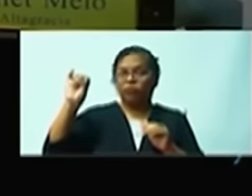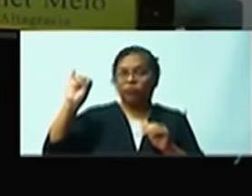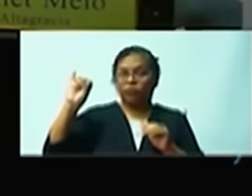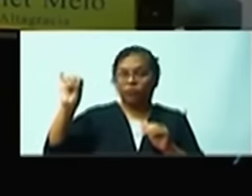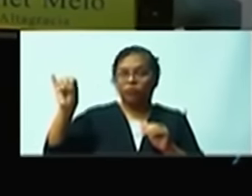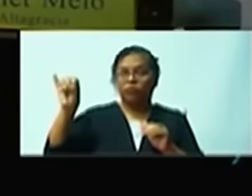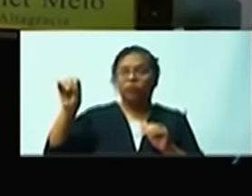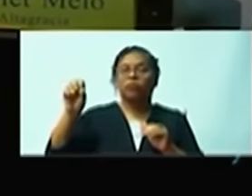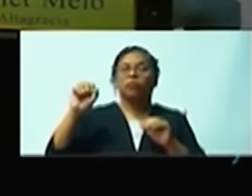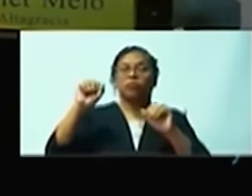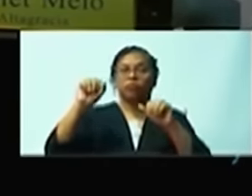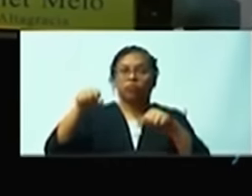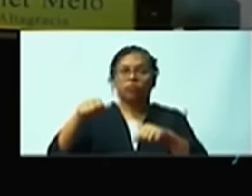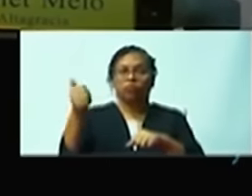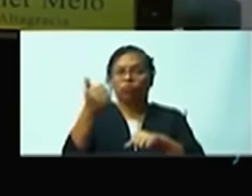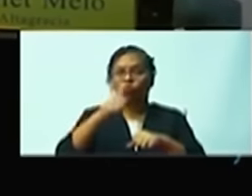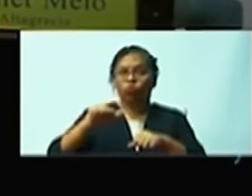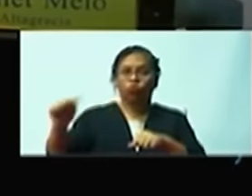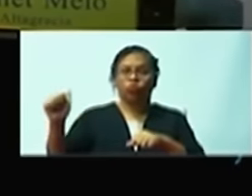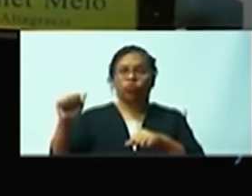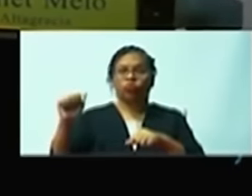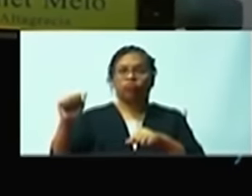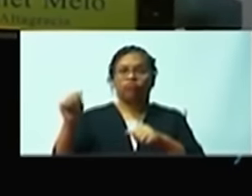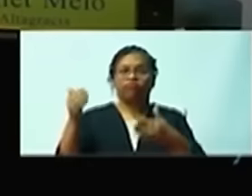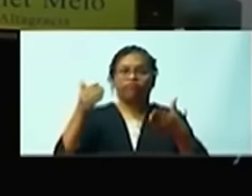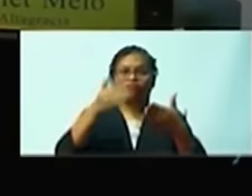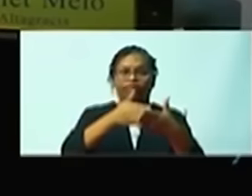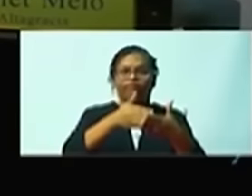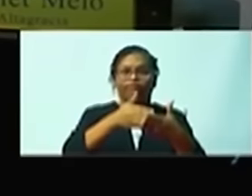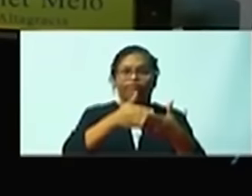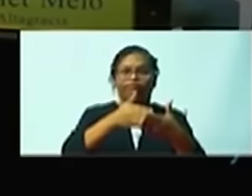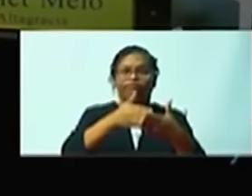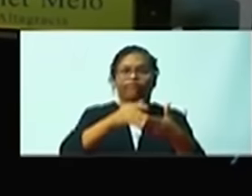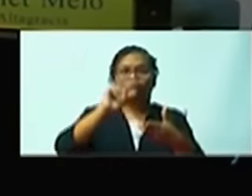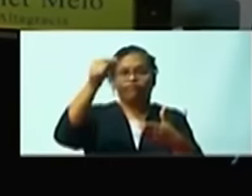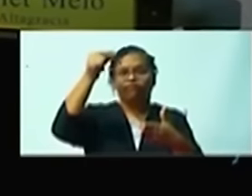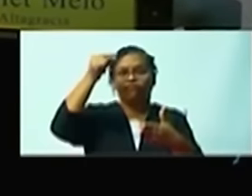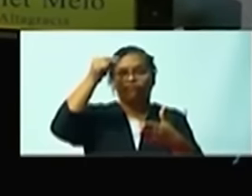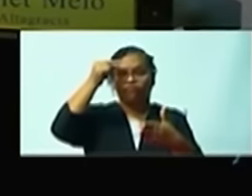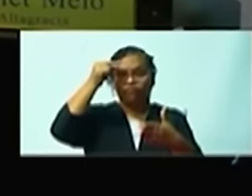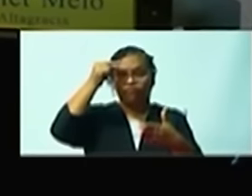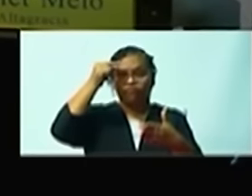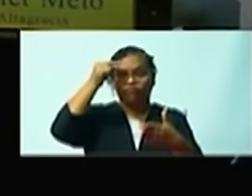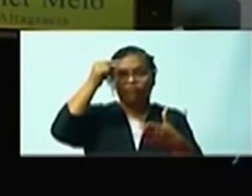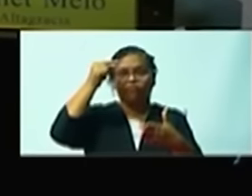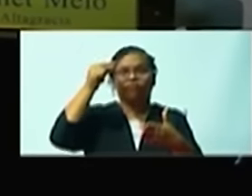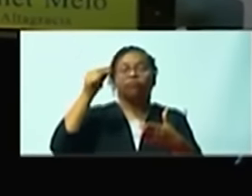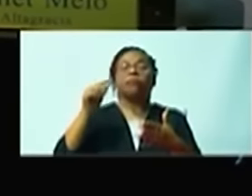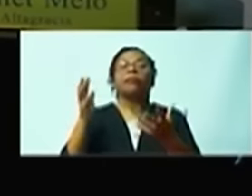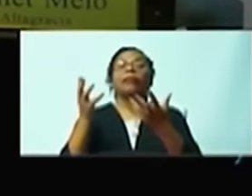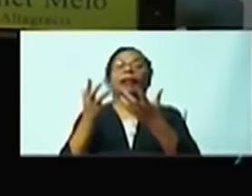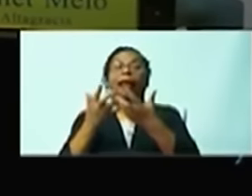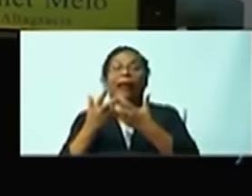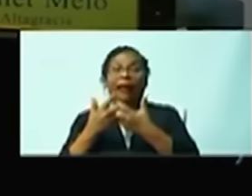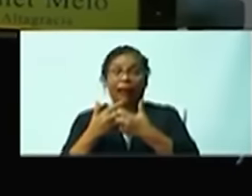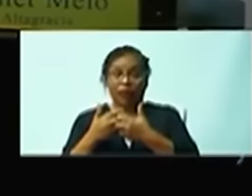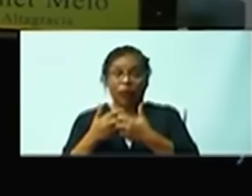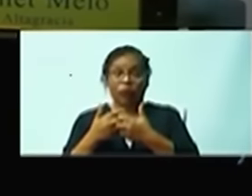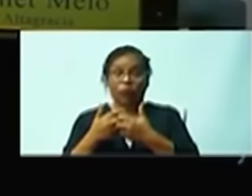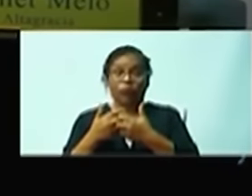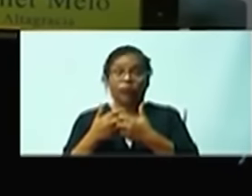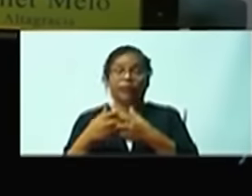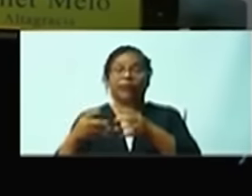nacional, ese vocablo utilizado desborda la naturaleza de un organismo de inteligencia o de